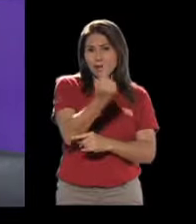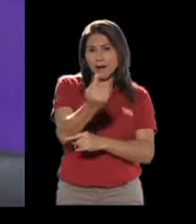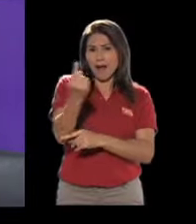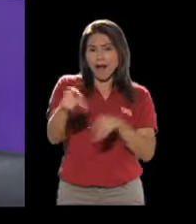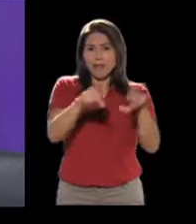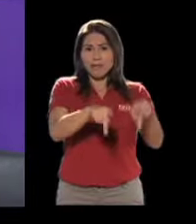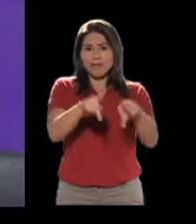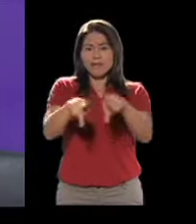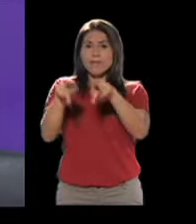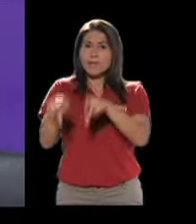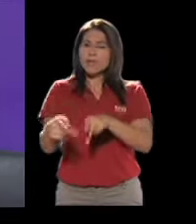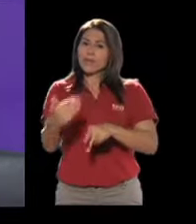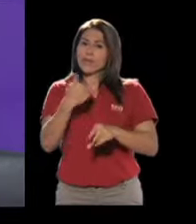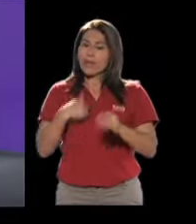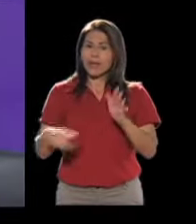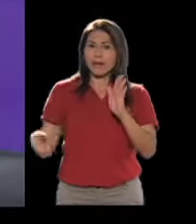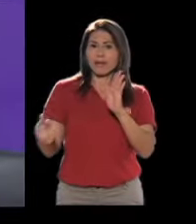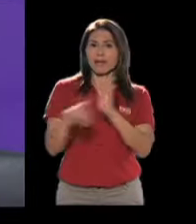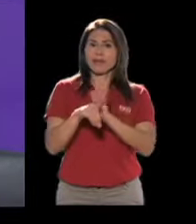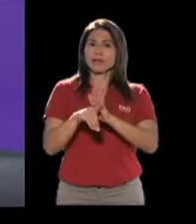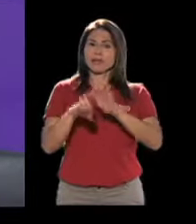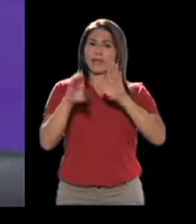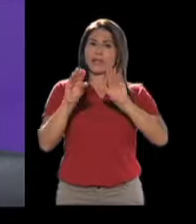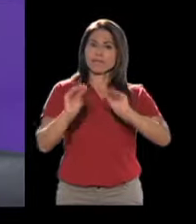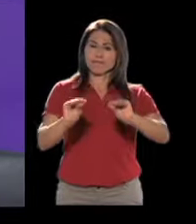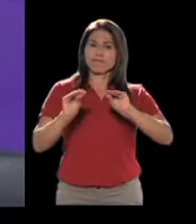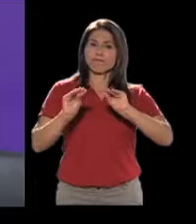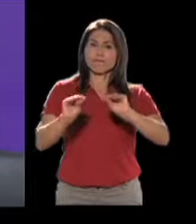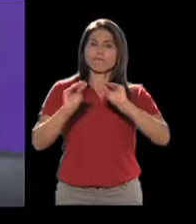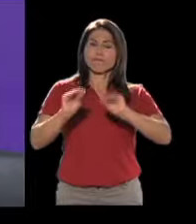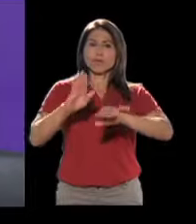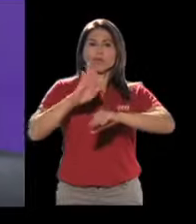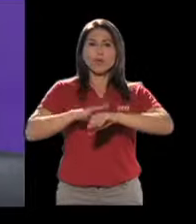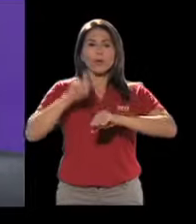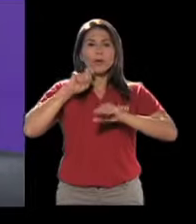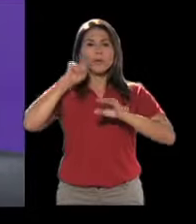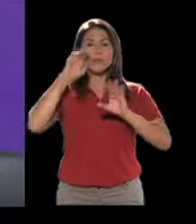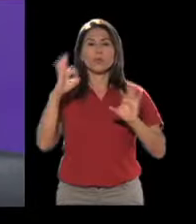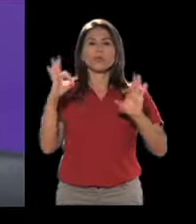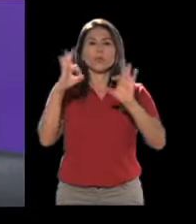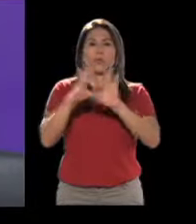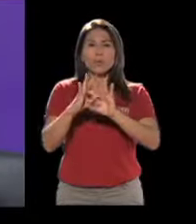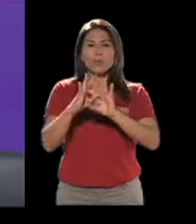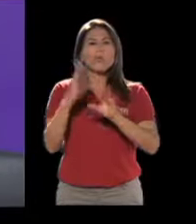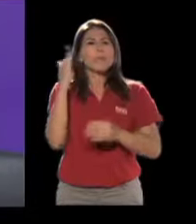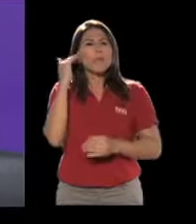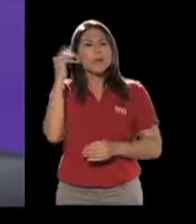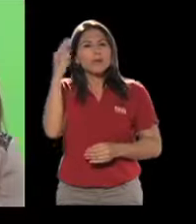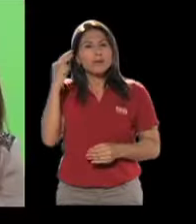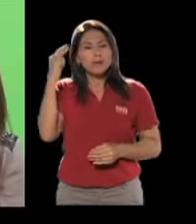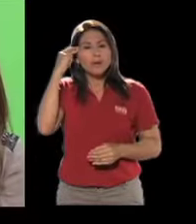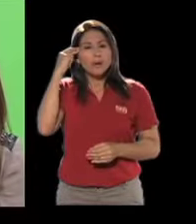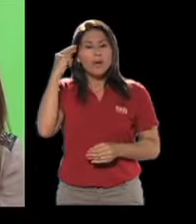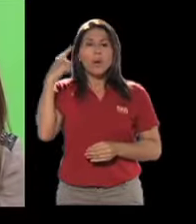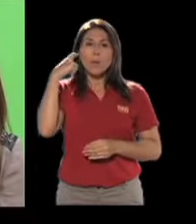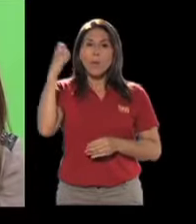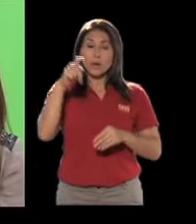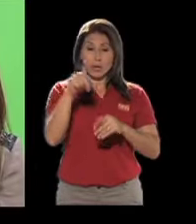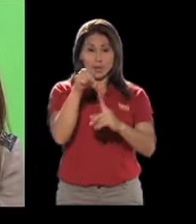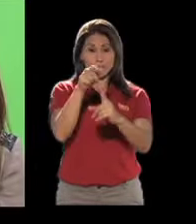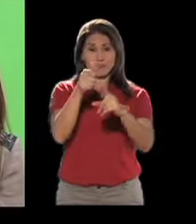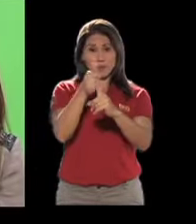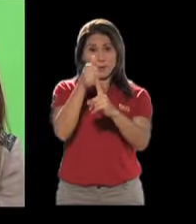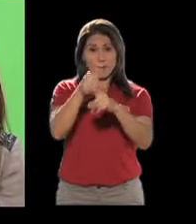individuo sex tenga el education derecho de recibir is educación sexual for a person to es be porque able una to persona understand debe themselves, ser capaz